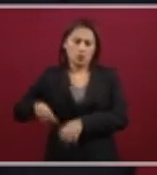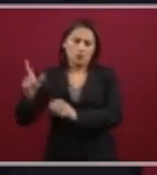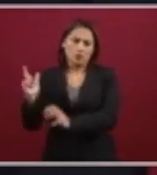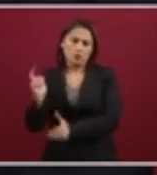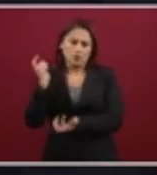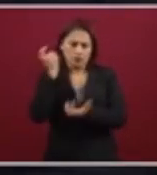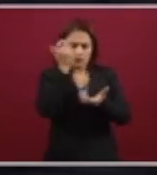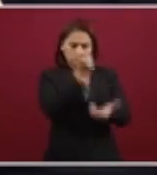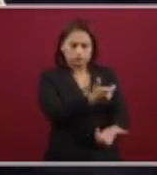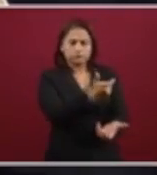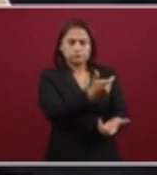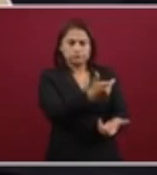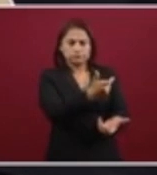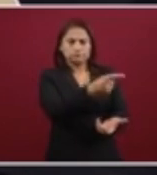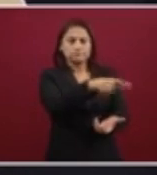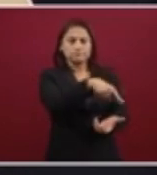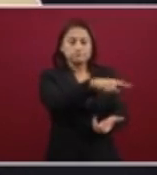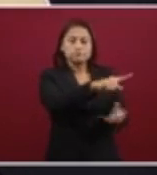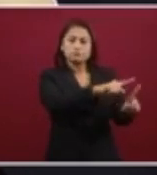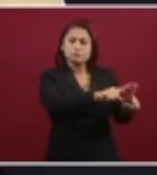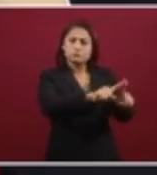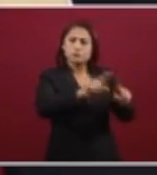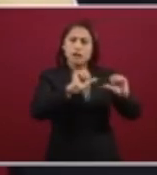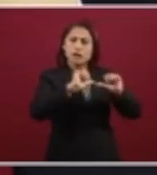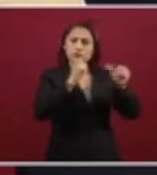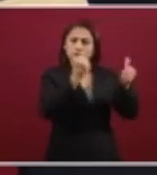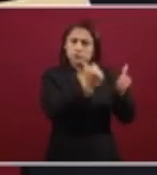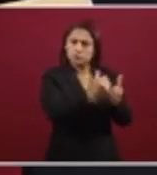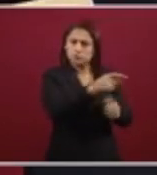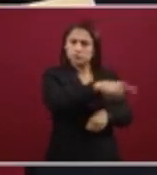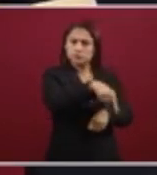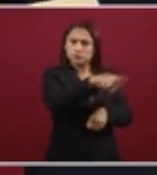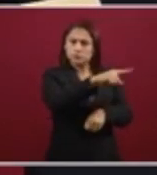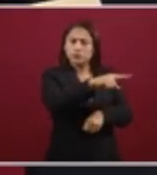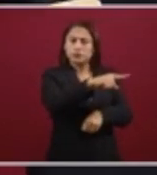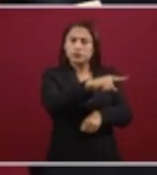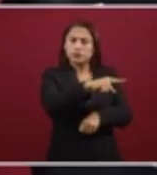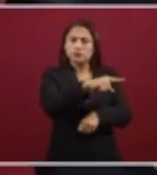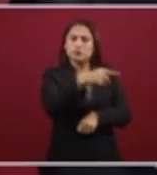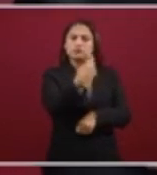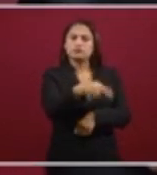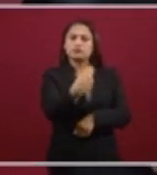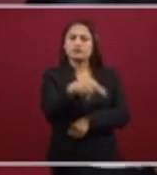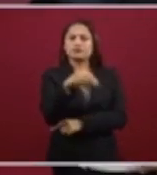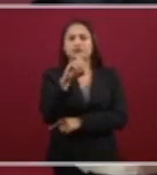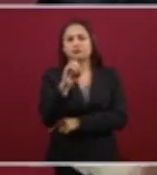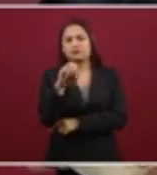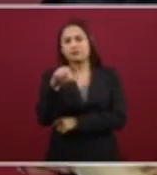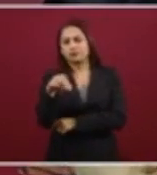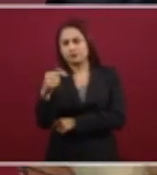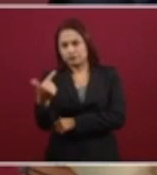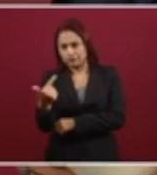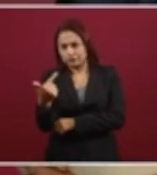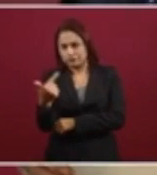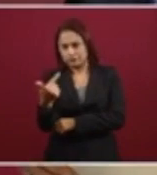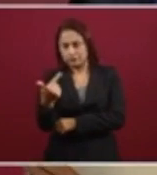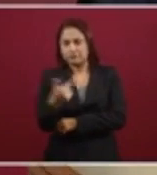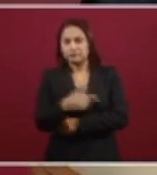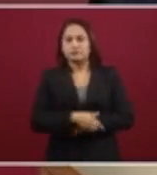hasta a las organizaciones llamadas no gubernamentales.